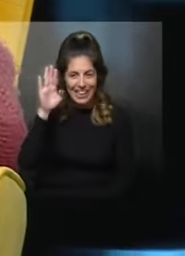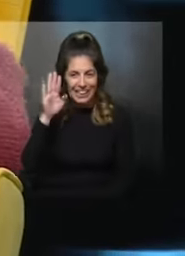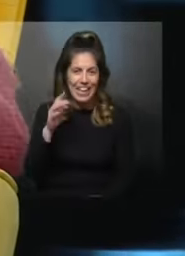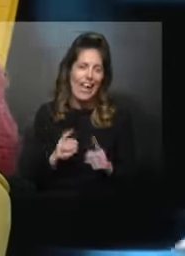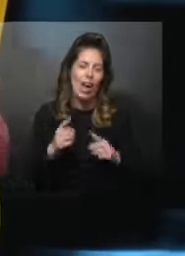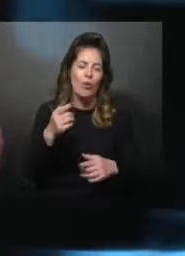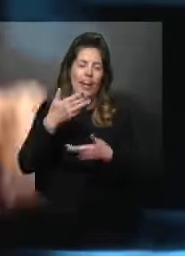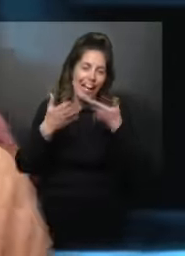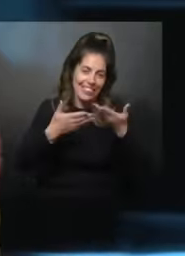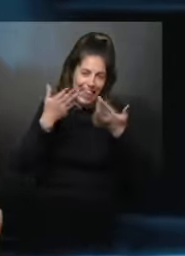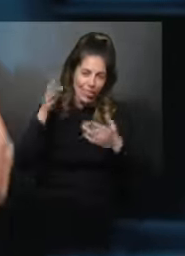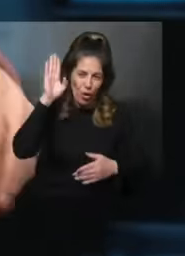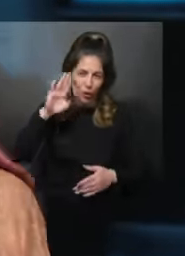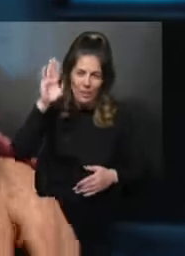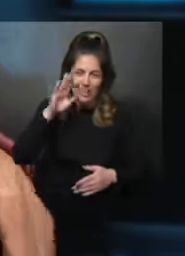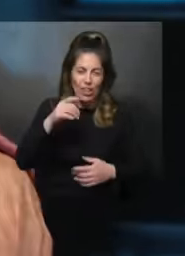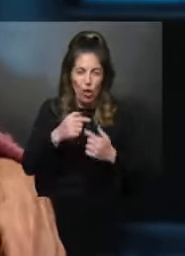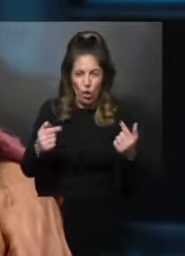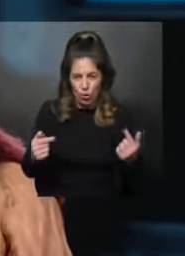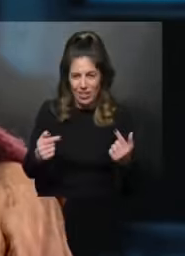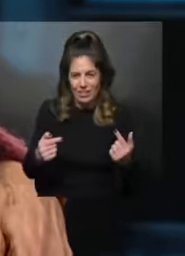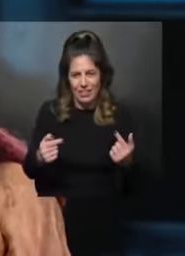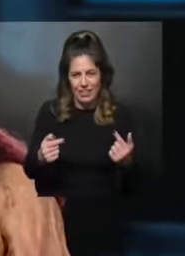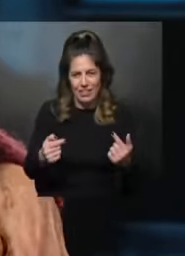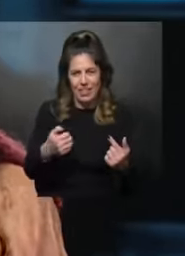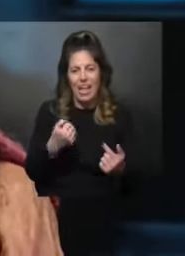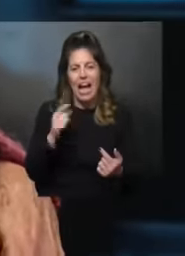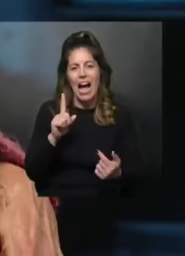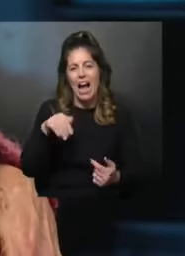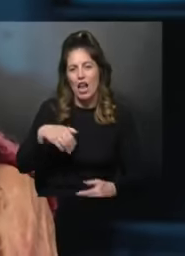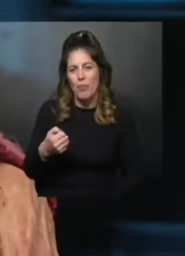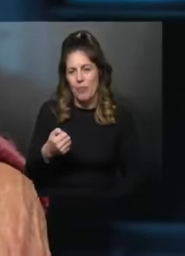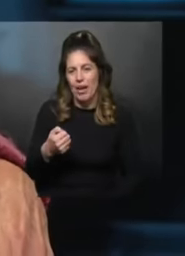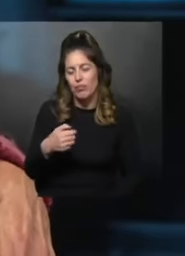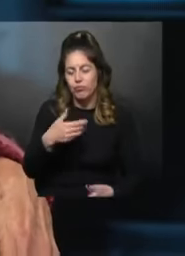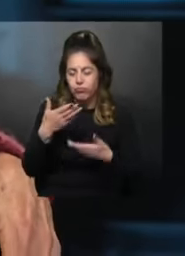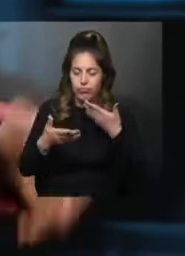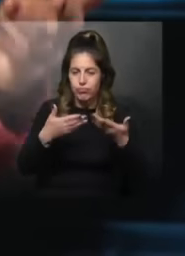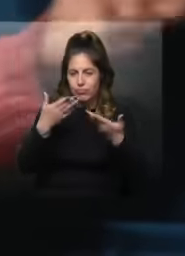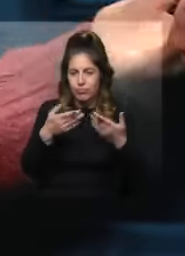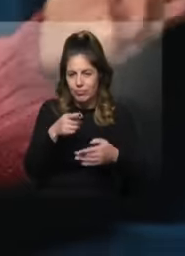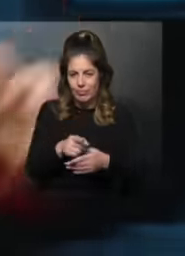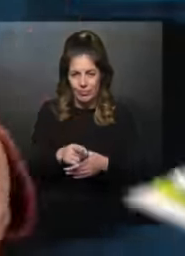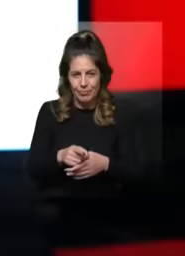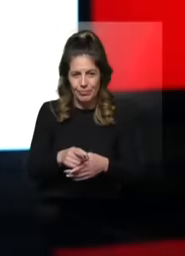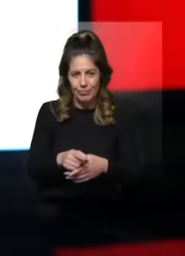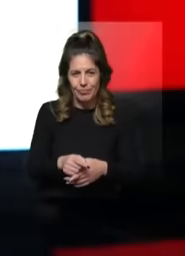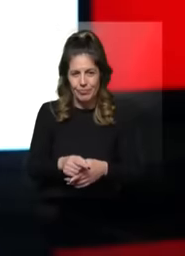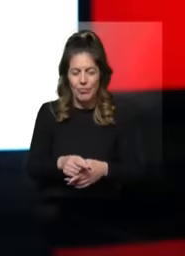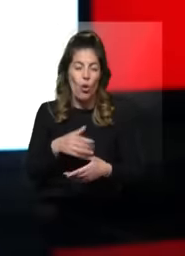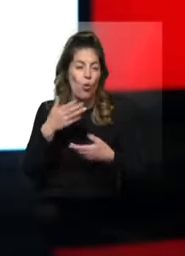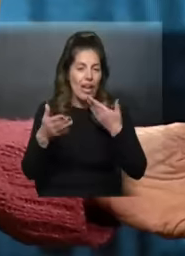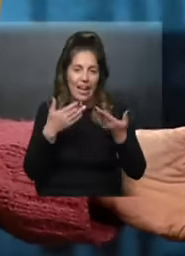homenajear cantando algunas cosas como Alma, si tanto te ha querido, por ejemplo, que es una